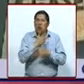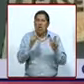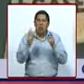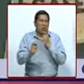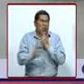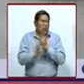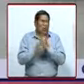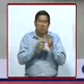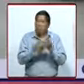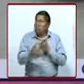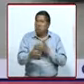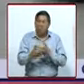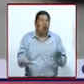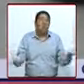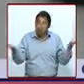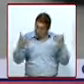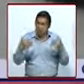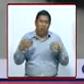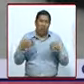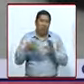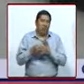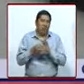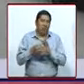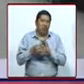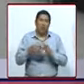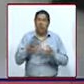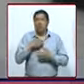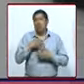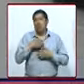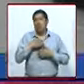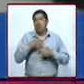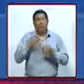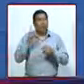que se sume a esto, porque es en beneficio de todo el sector y toda una población que ya no puede...